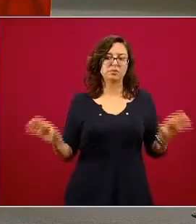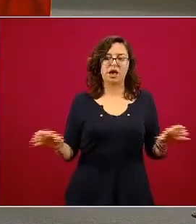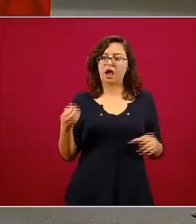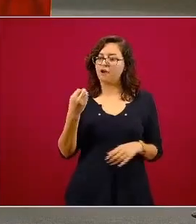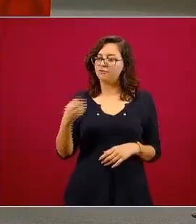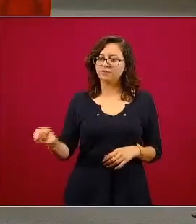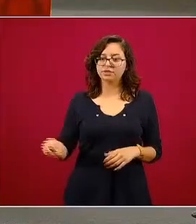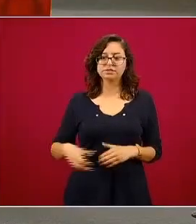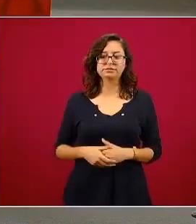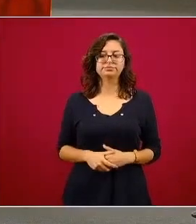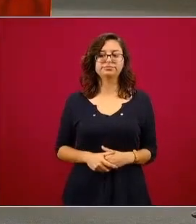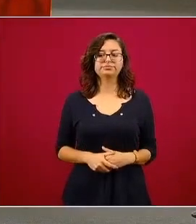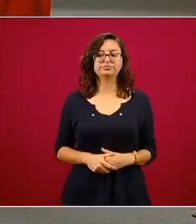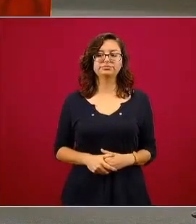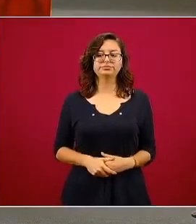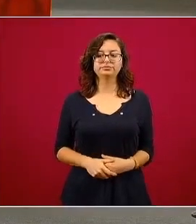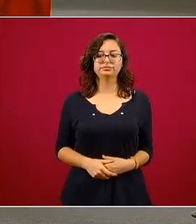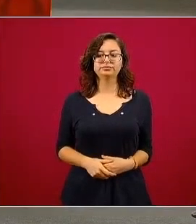La siguiente, por favor.